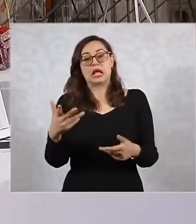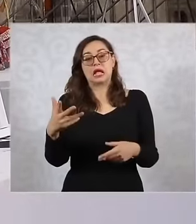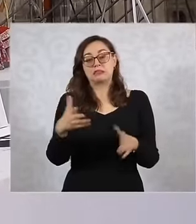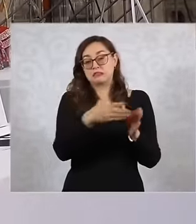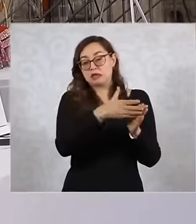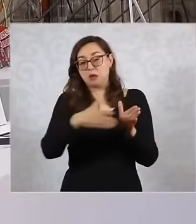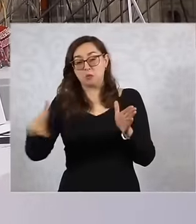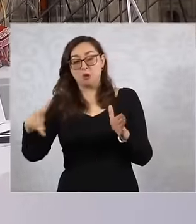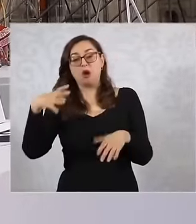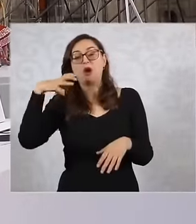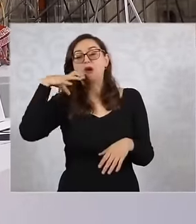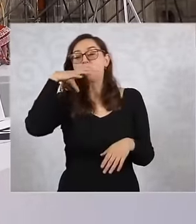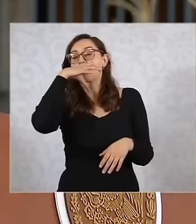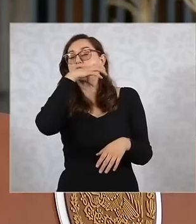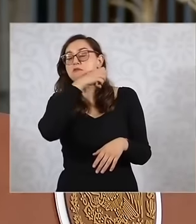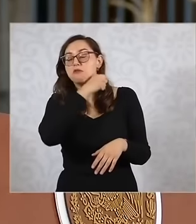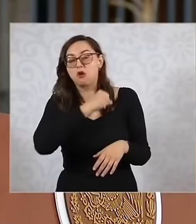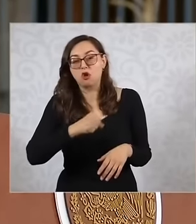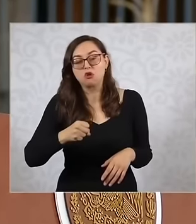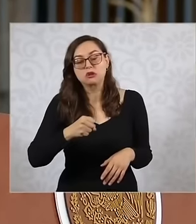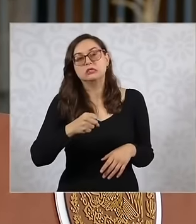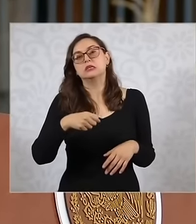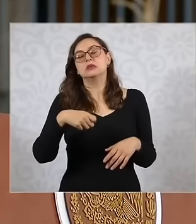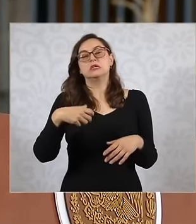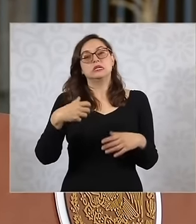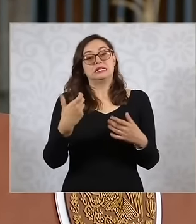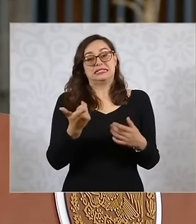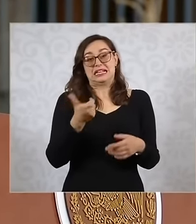alta y pagan mucho los ciudadanos,